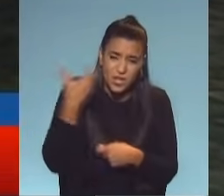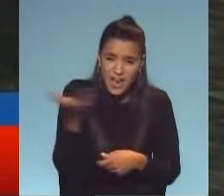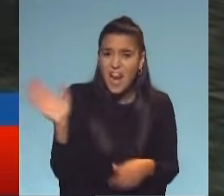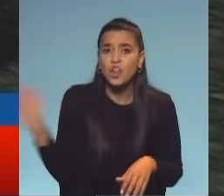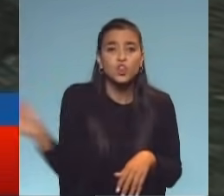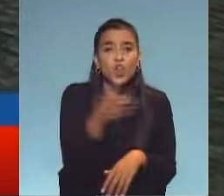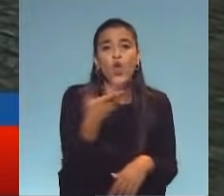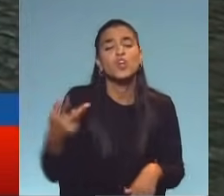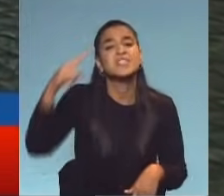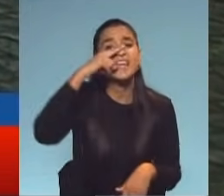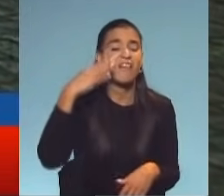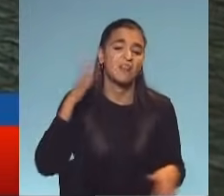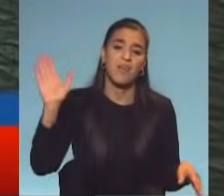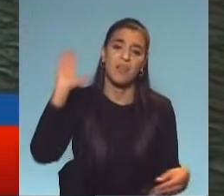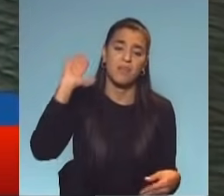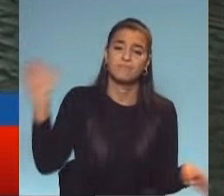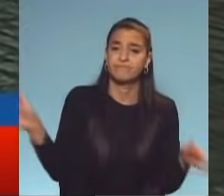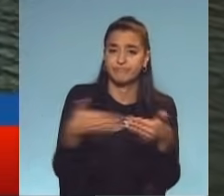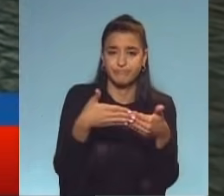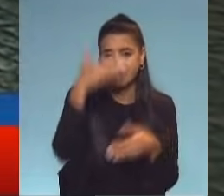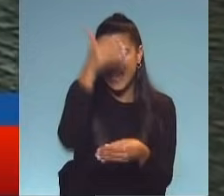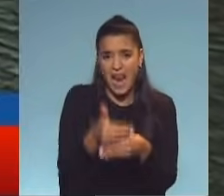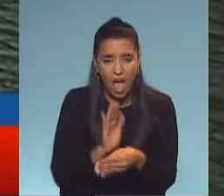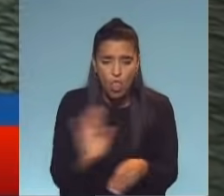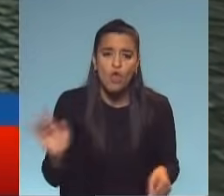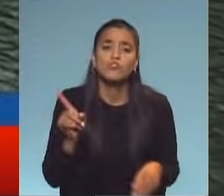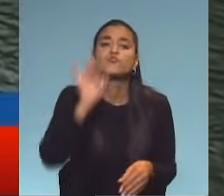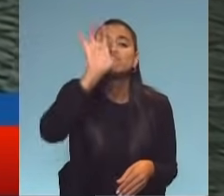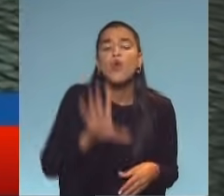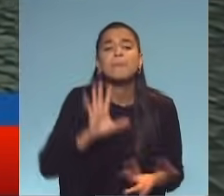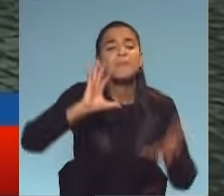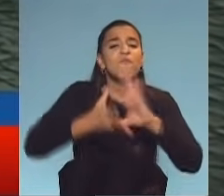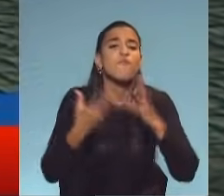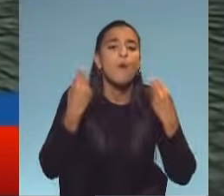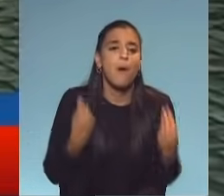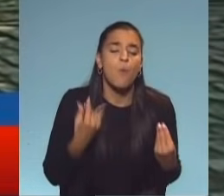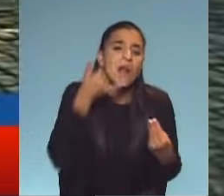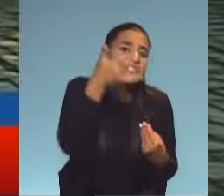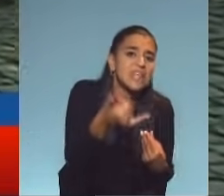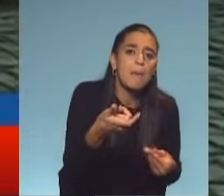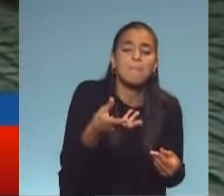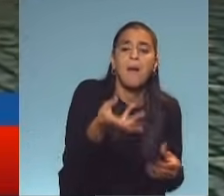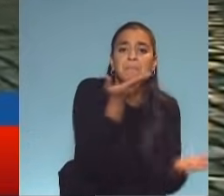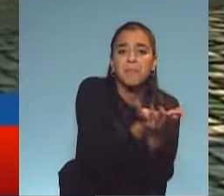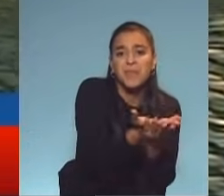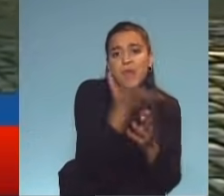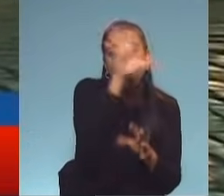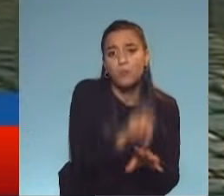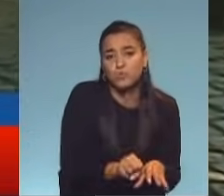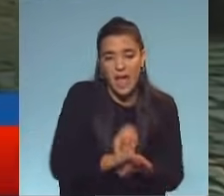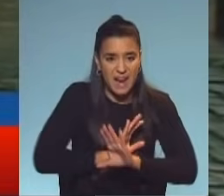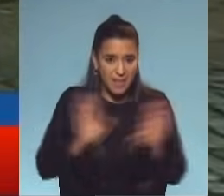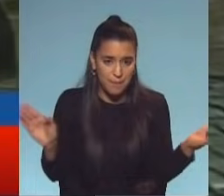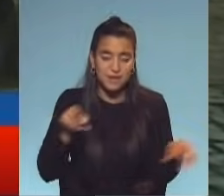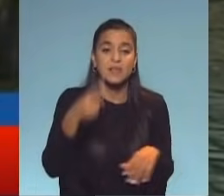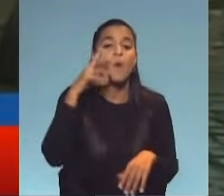sus puertas a las 19 y, como decías Silvia recién, solo bajo la modalidad delivery pueden trabajar. Recordemos también que